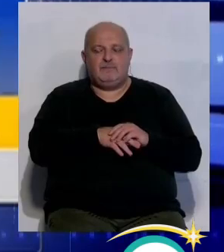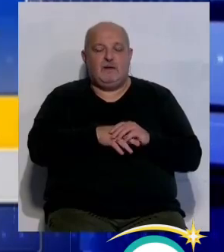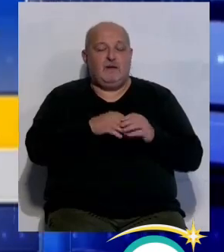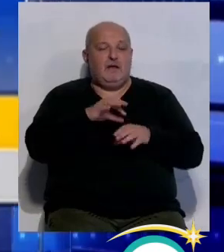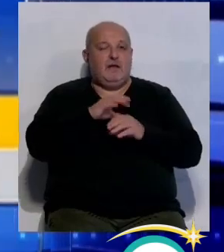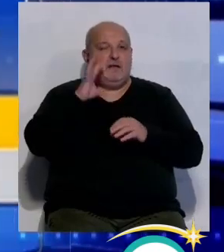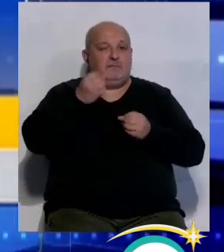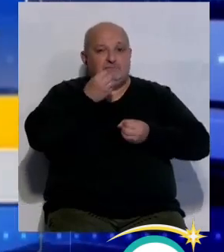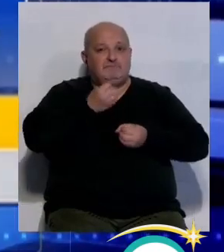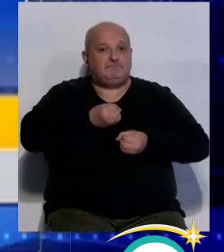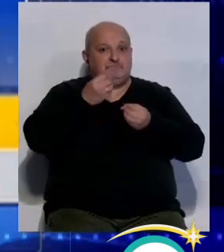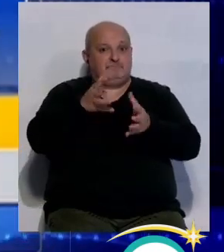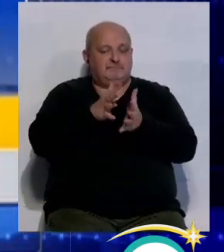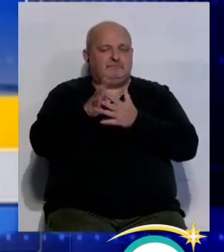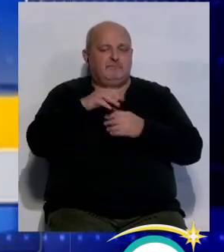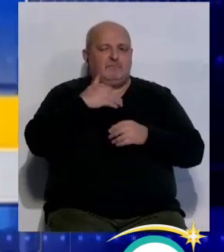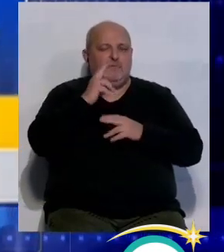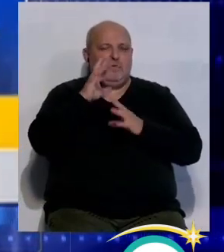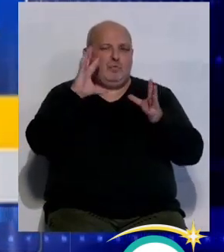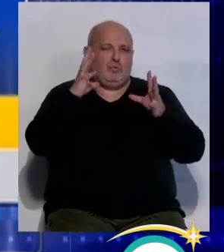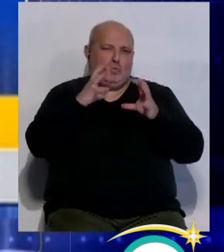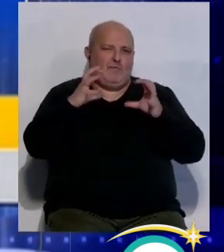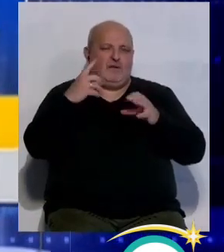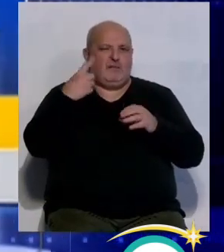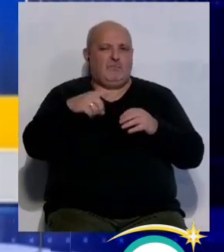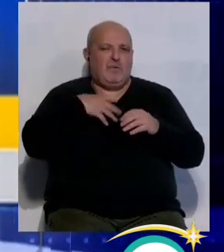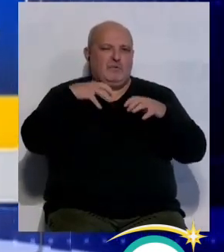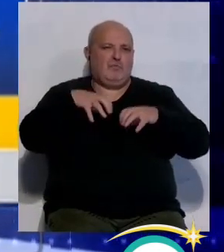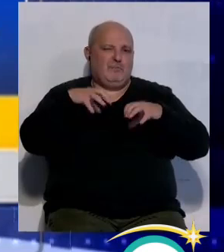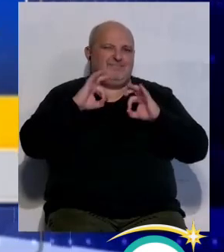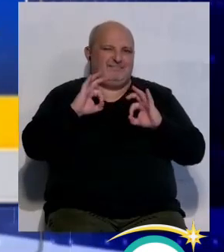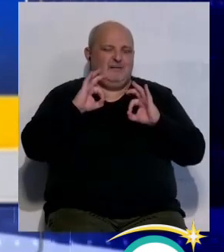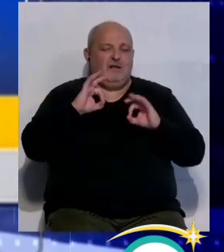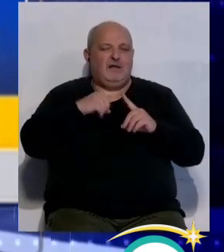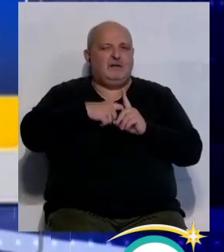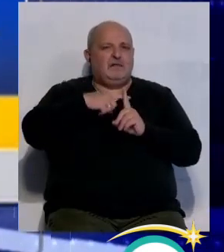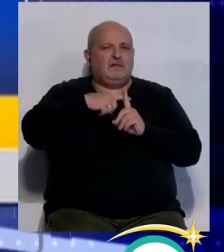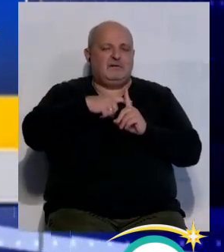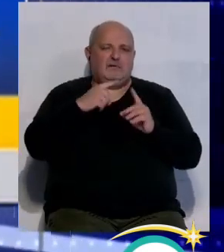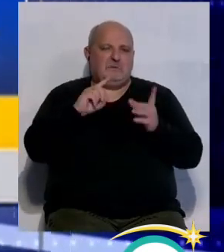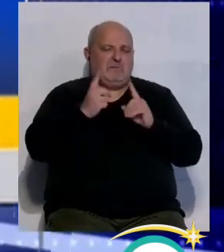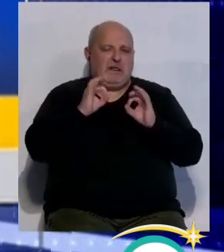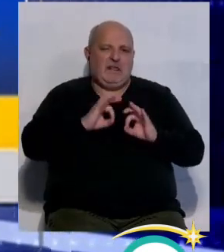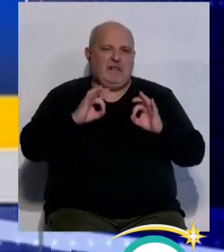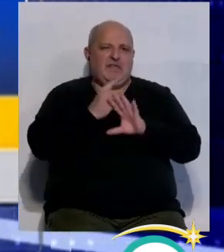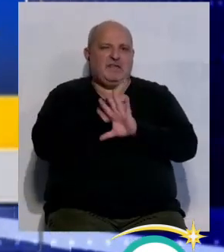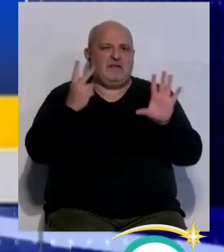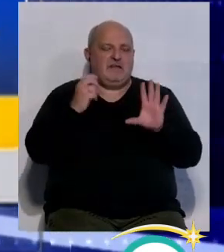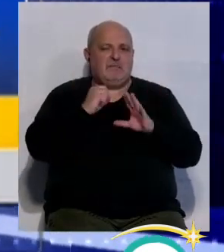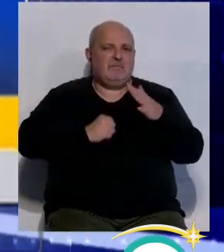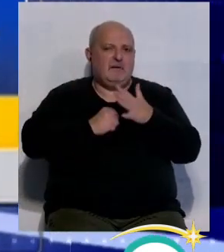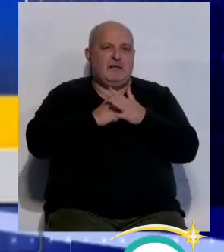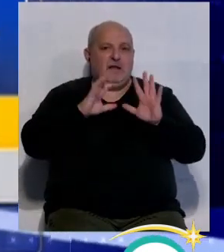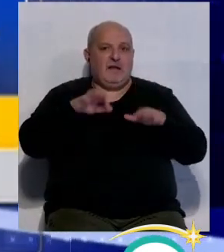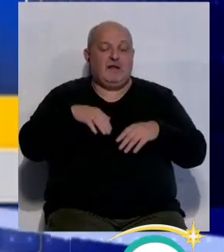La Agencia Estatal de Meteorología anuncia cielos nubosos y con posibilidad de chubascos. Las temperaturas con pocos cambios, con 17 grados de máxima